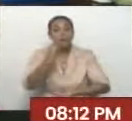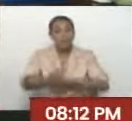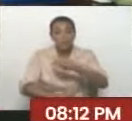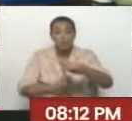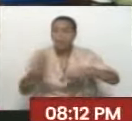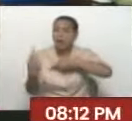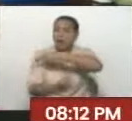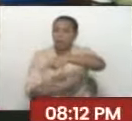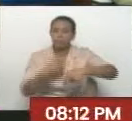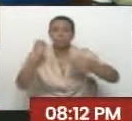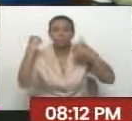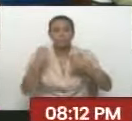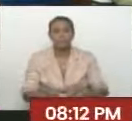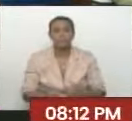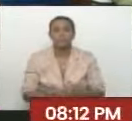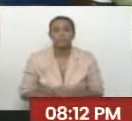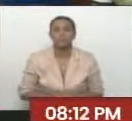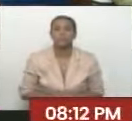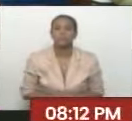una revolución.